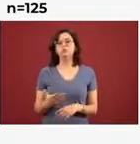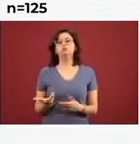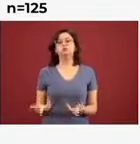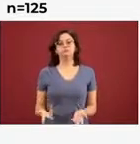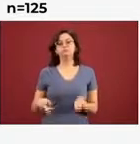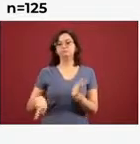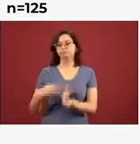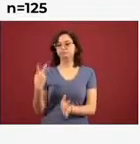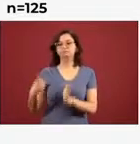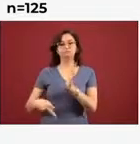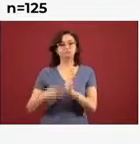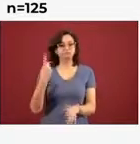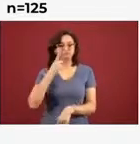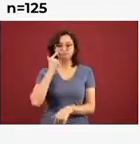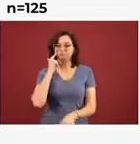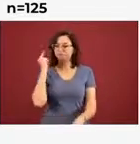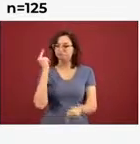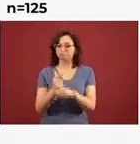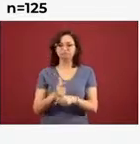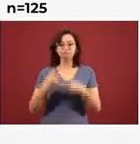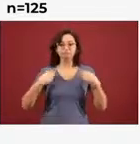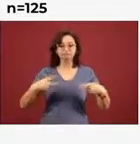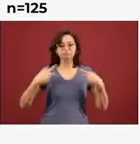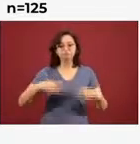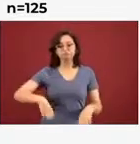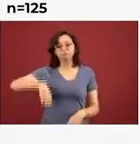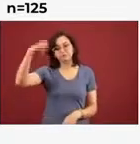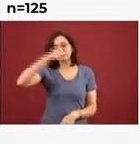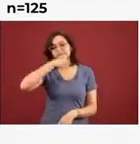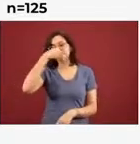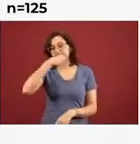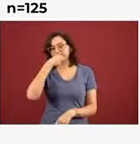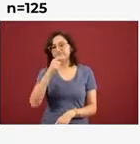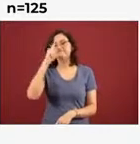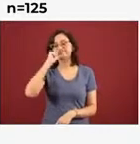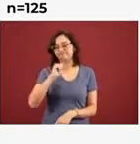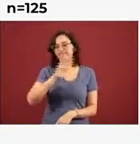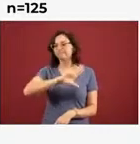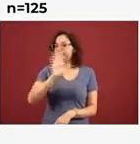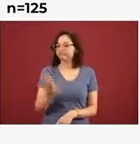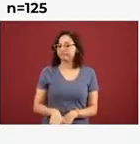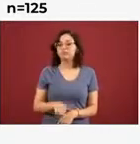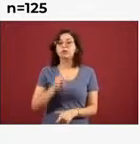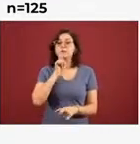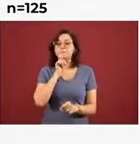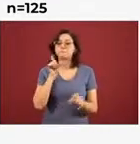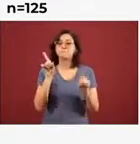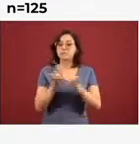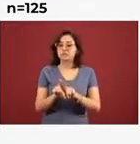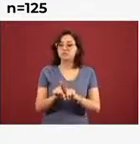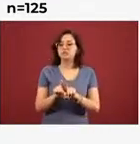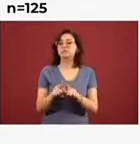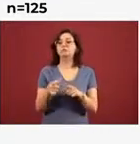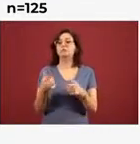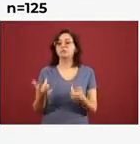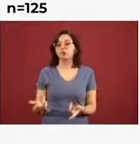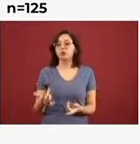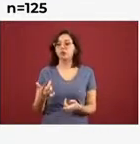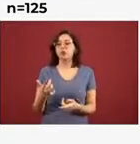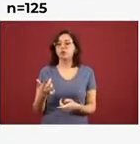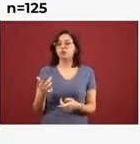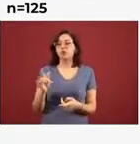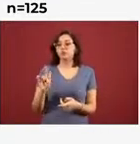factor de riesgo que siempre se ha identificado, y en este caso sí, las 3/4 partes de las personas que han